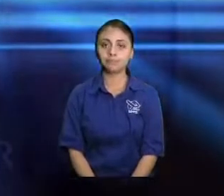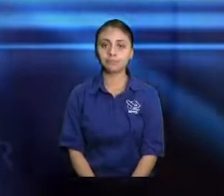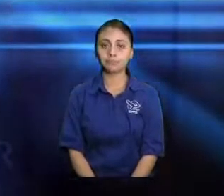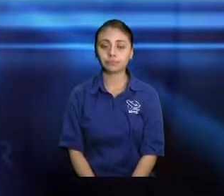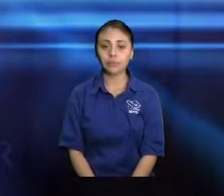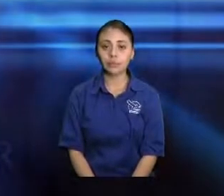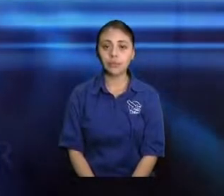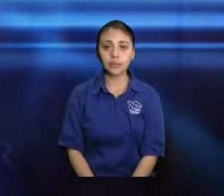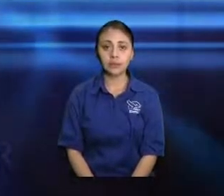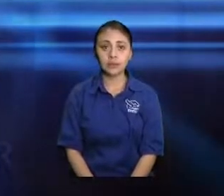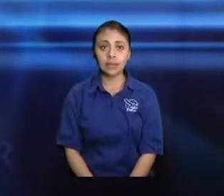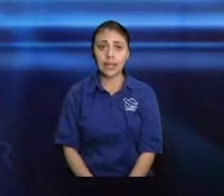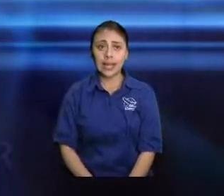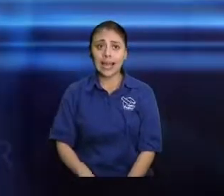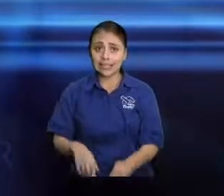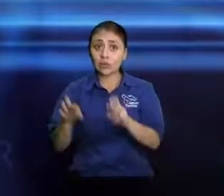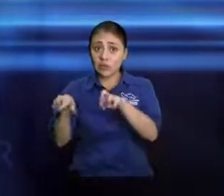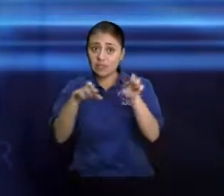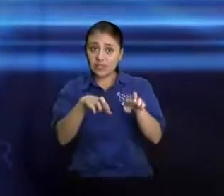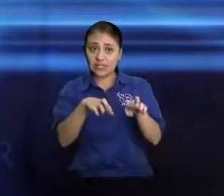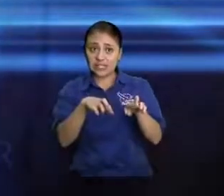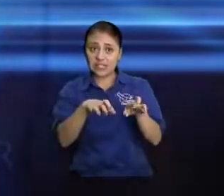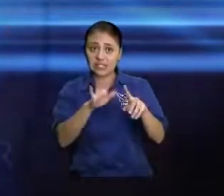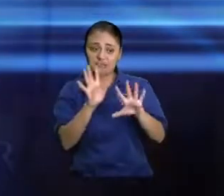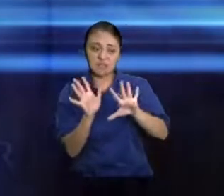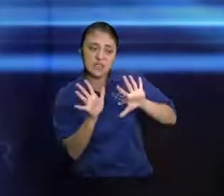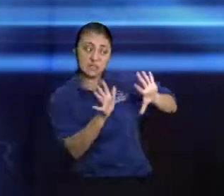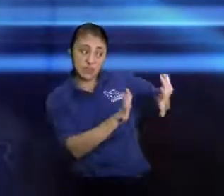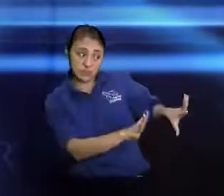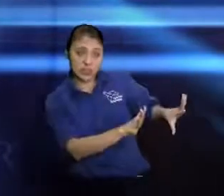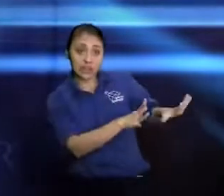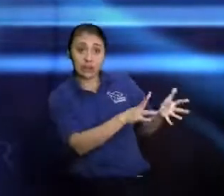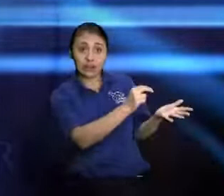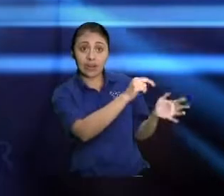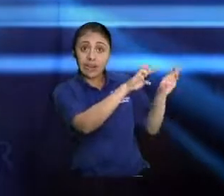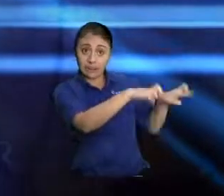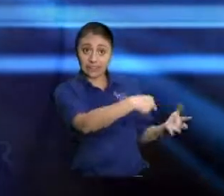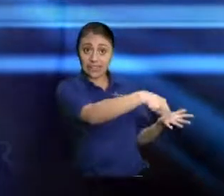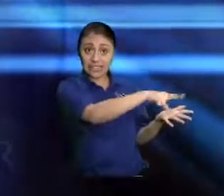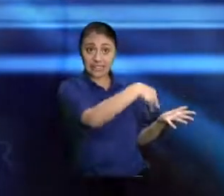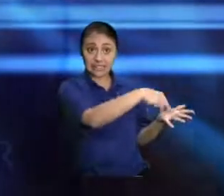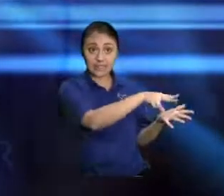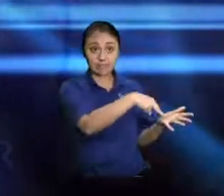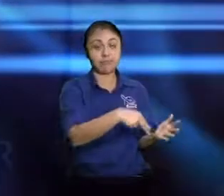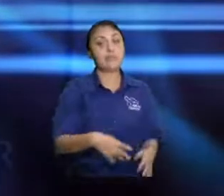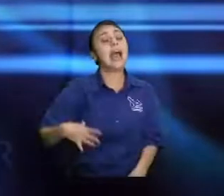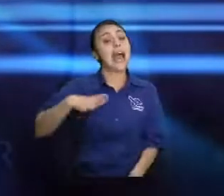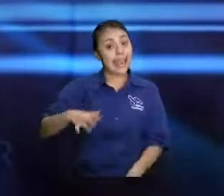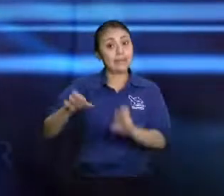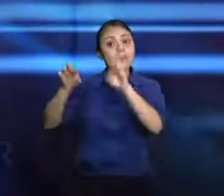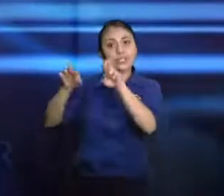Así como menospreciaron al que estaba danzando, así hay muchos que menosprecian la ofrenda